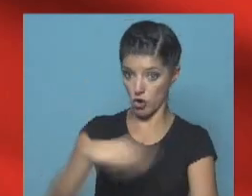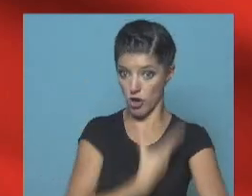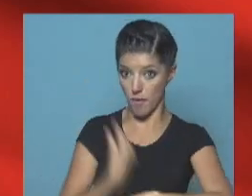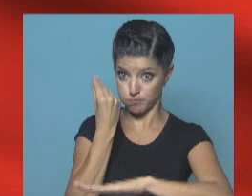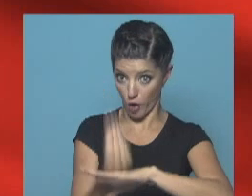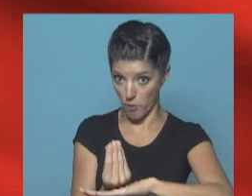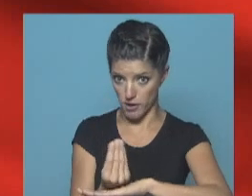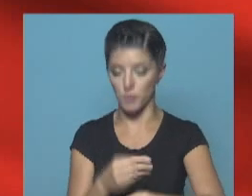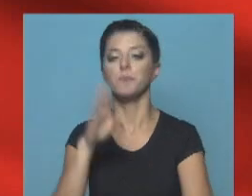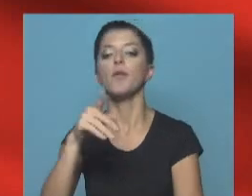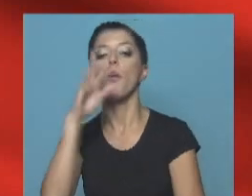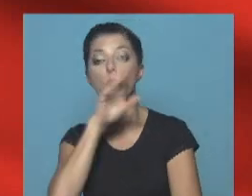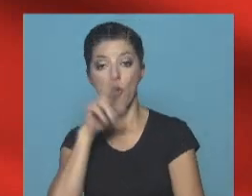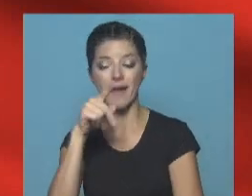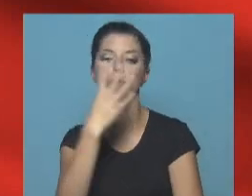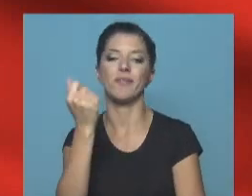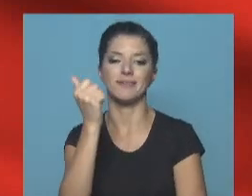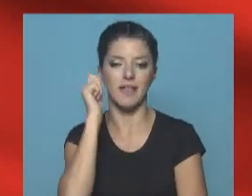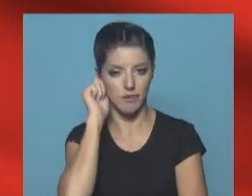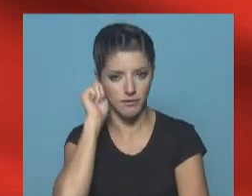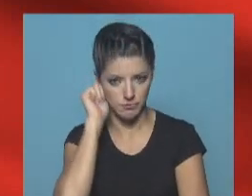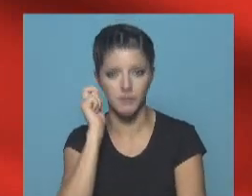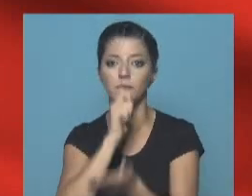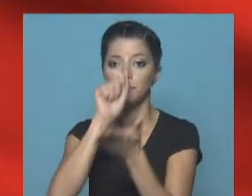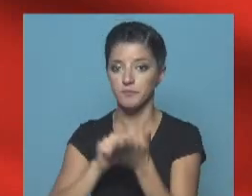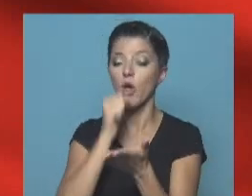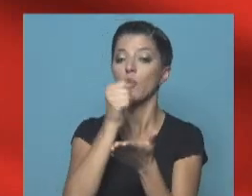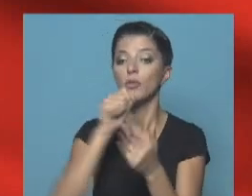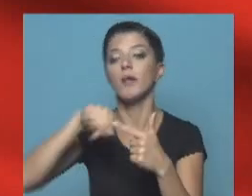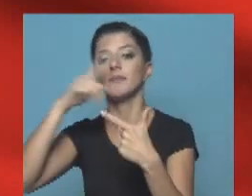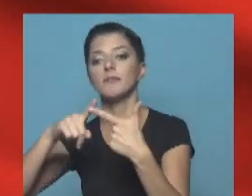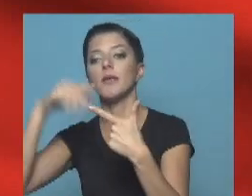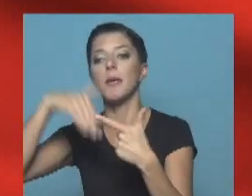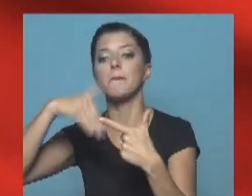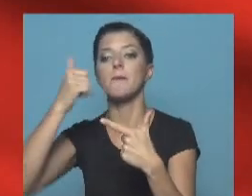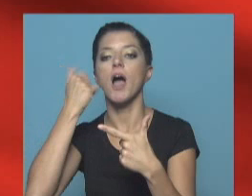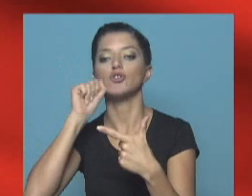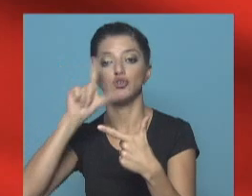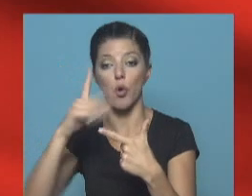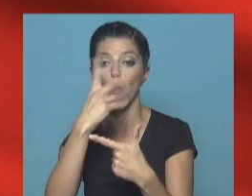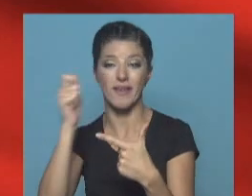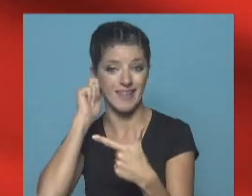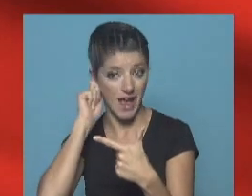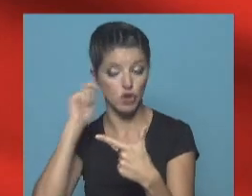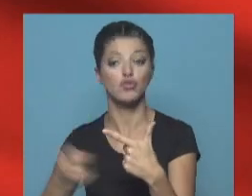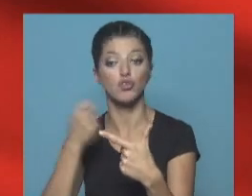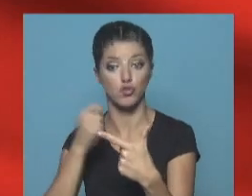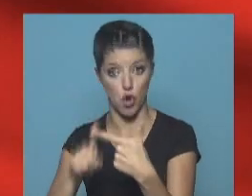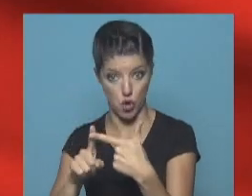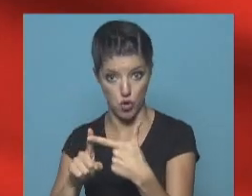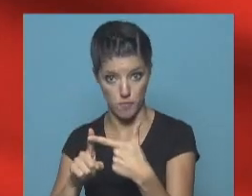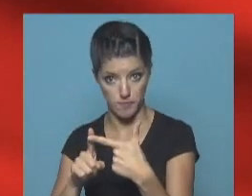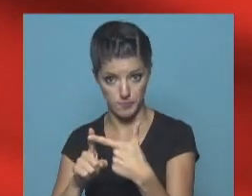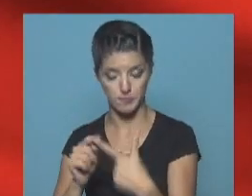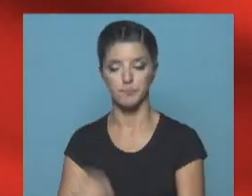oficialista son Beatriz Sánchez 46 años periodista y locutora y Alberto May 40 años sociólogo estos son